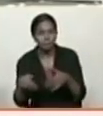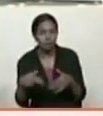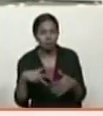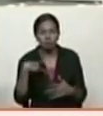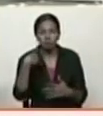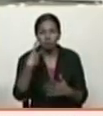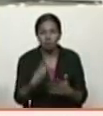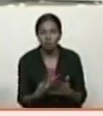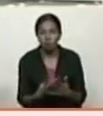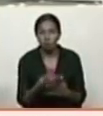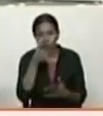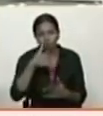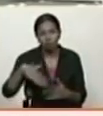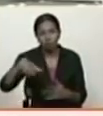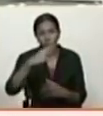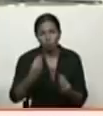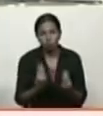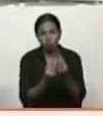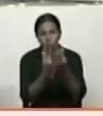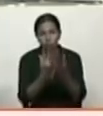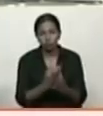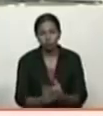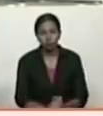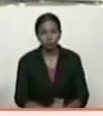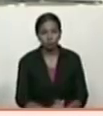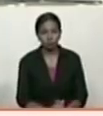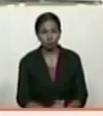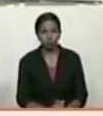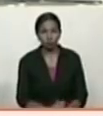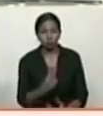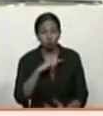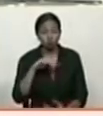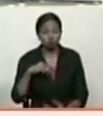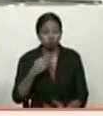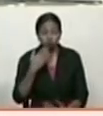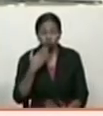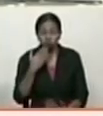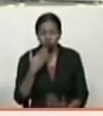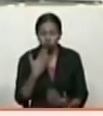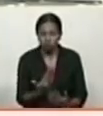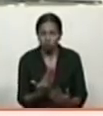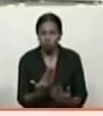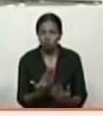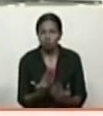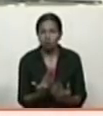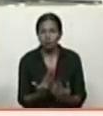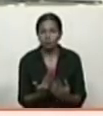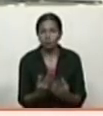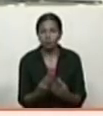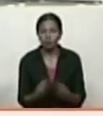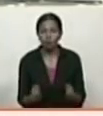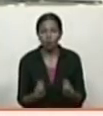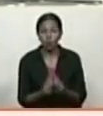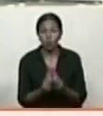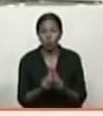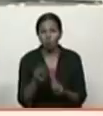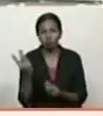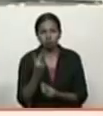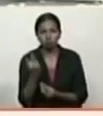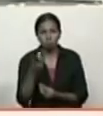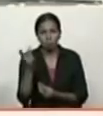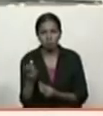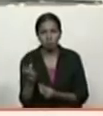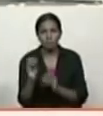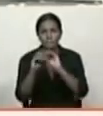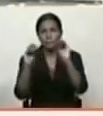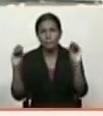voluntad de los pueblos. Pudimos además agradecerle allí el convocante, había dos convocantes de esta cumbre,